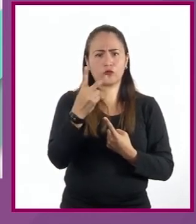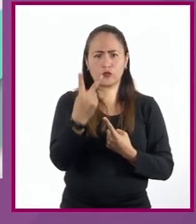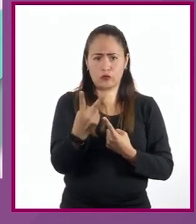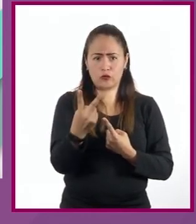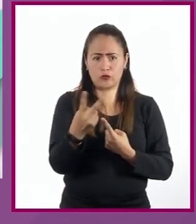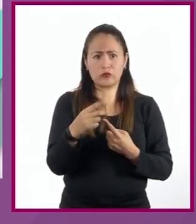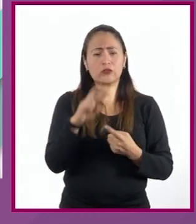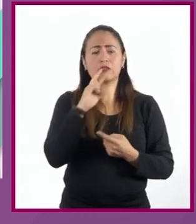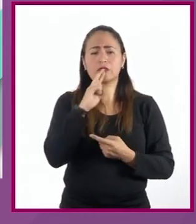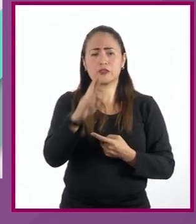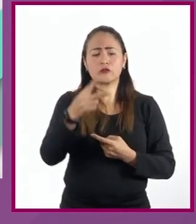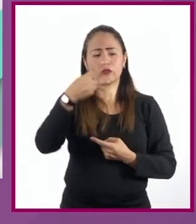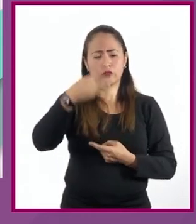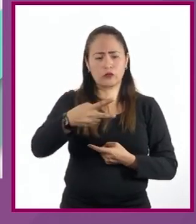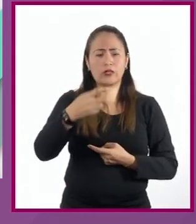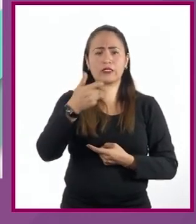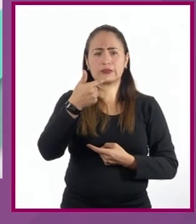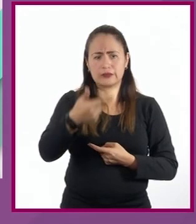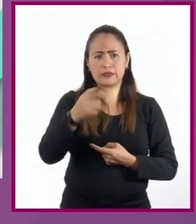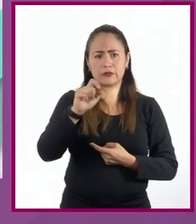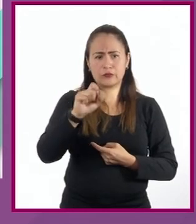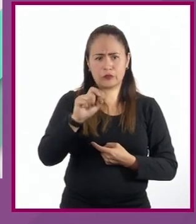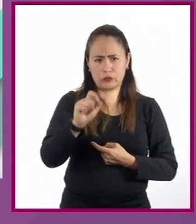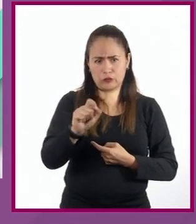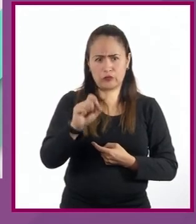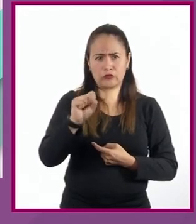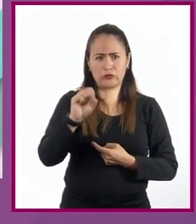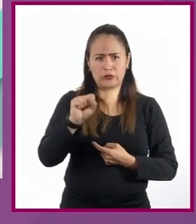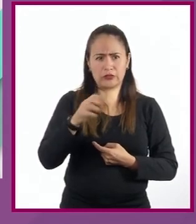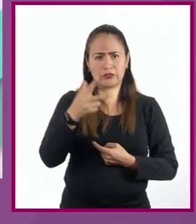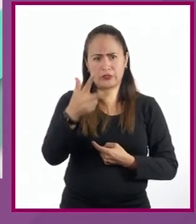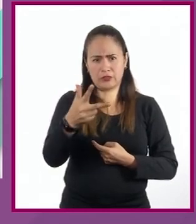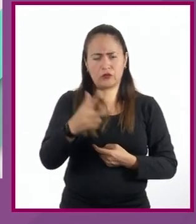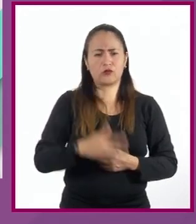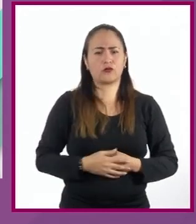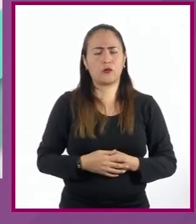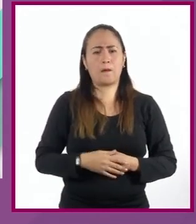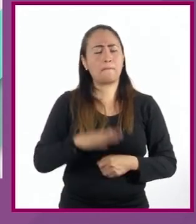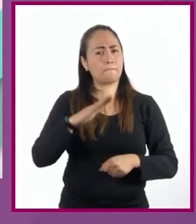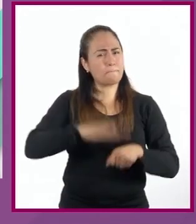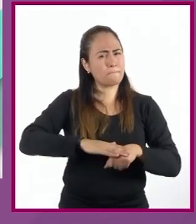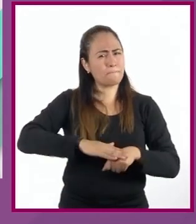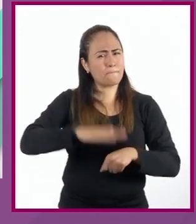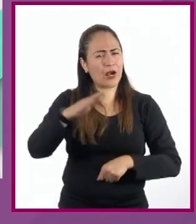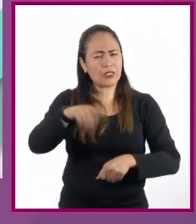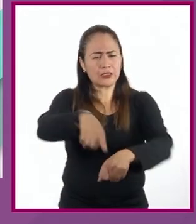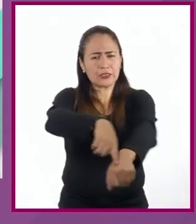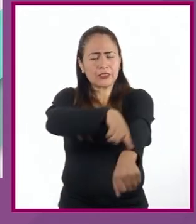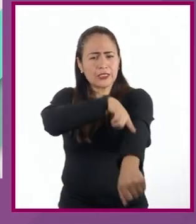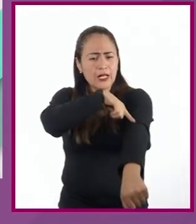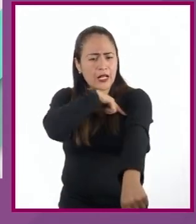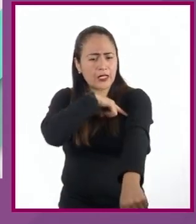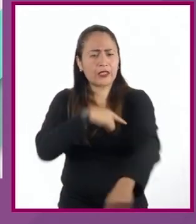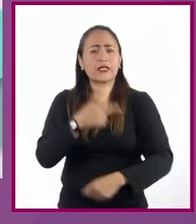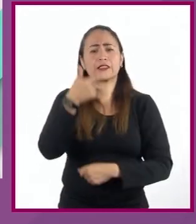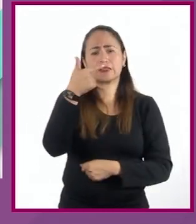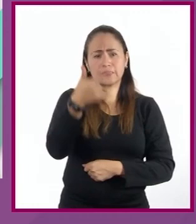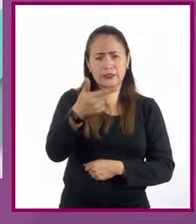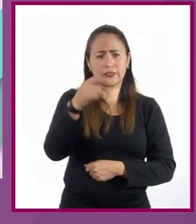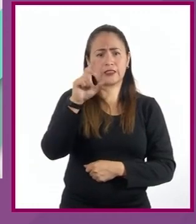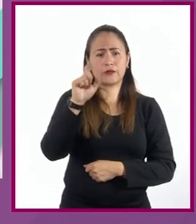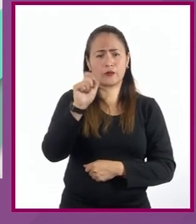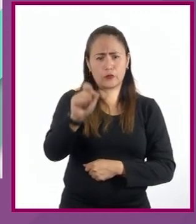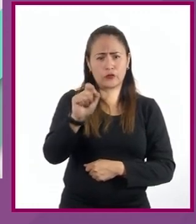a 7.68 metros. La máxima longitud total sería de